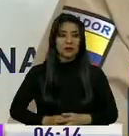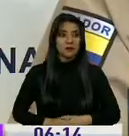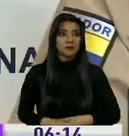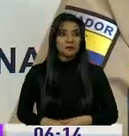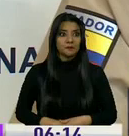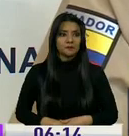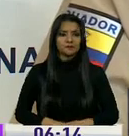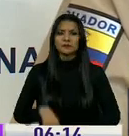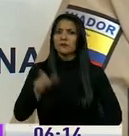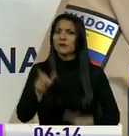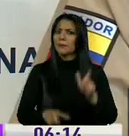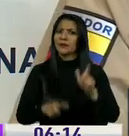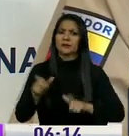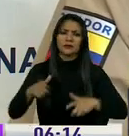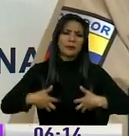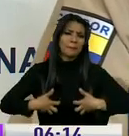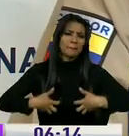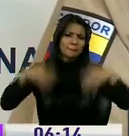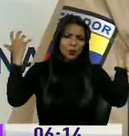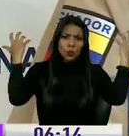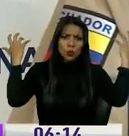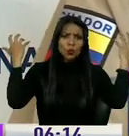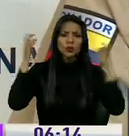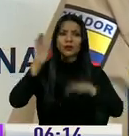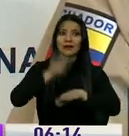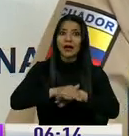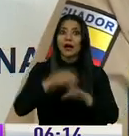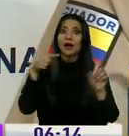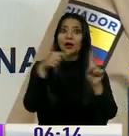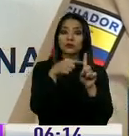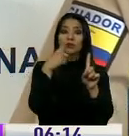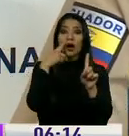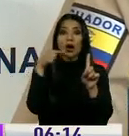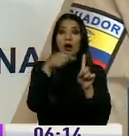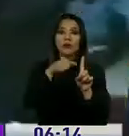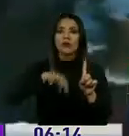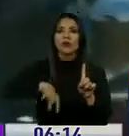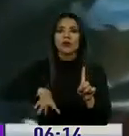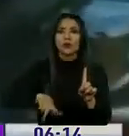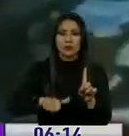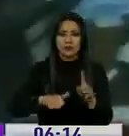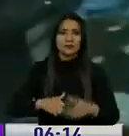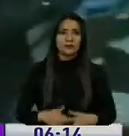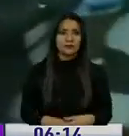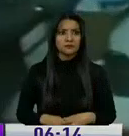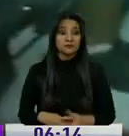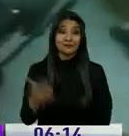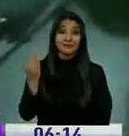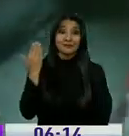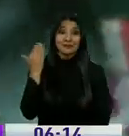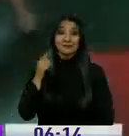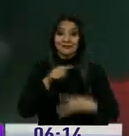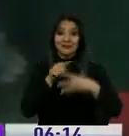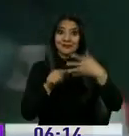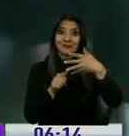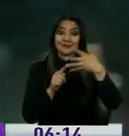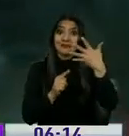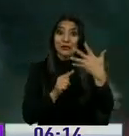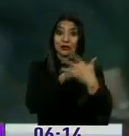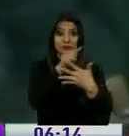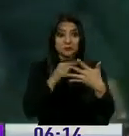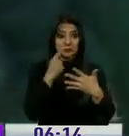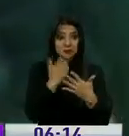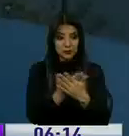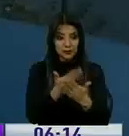gente enardecida justamente por el accionar, presunto accionar delictivo de este sujeto. En el caso más reciente, a los sospechosos no se les encontró